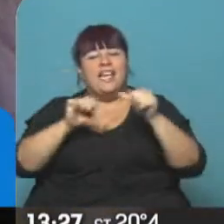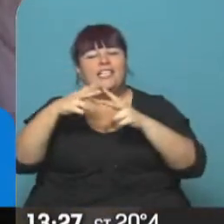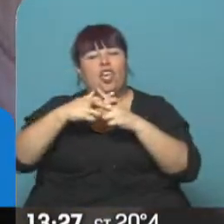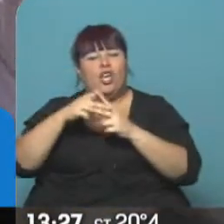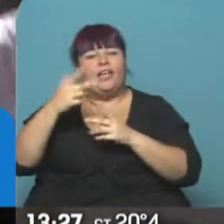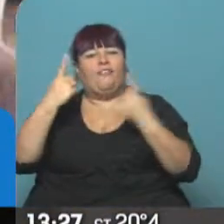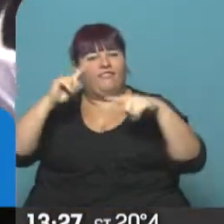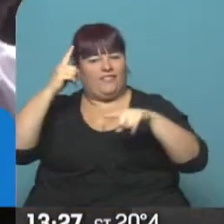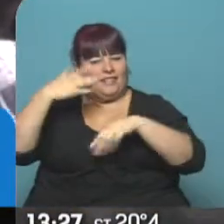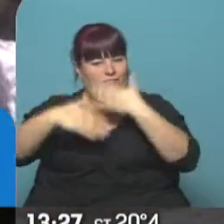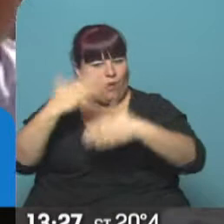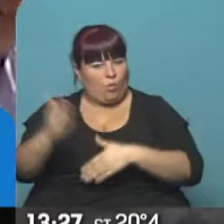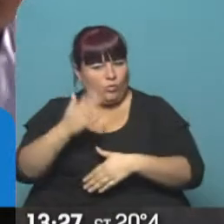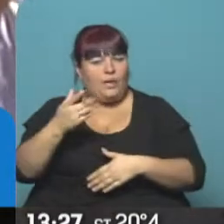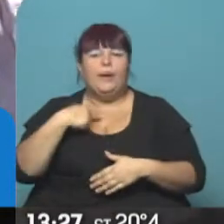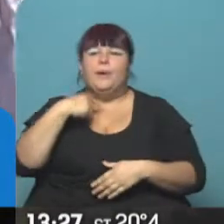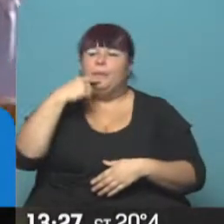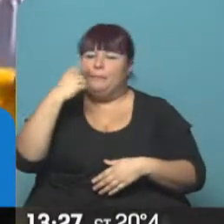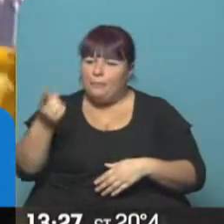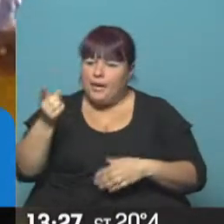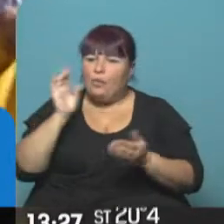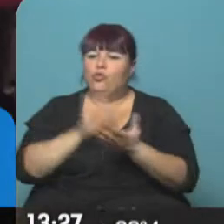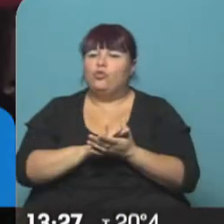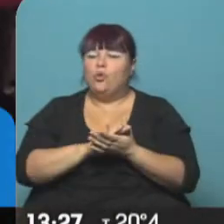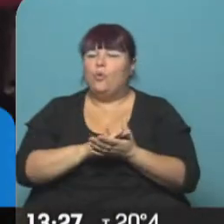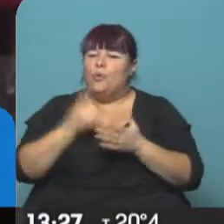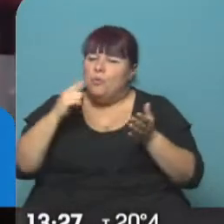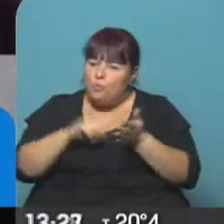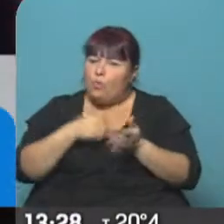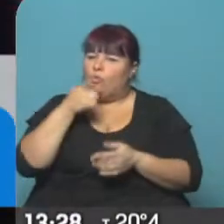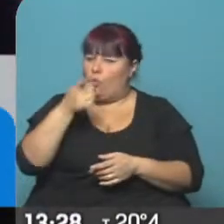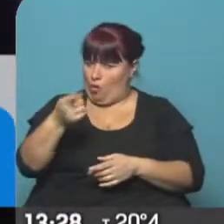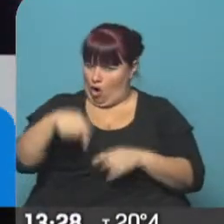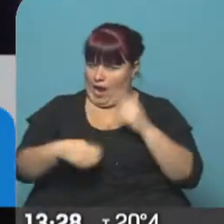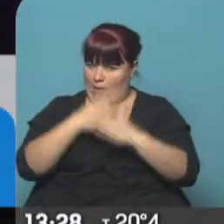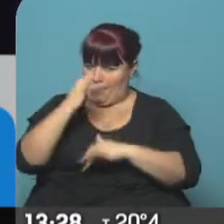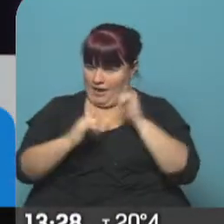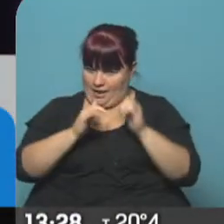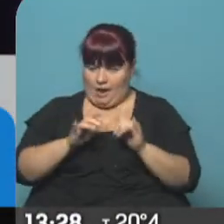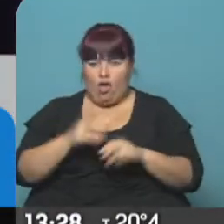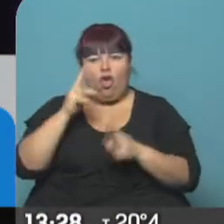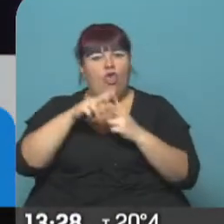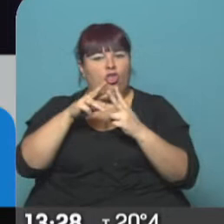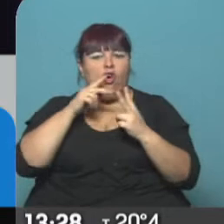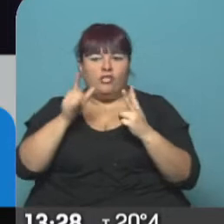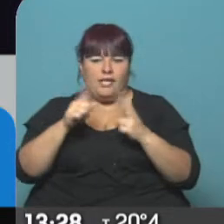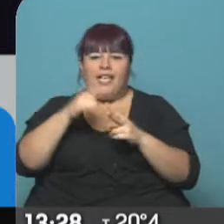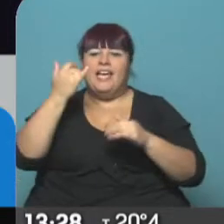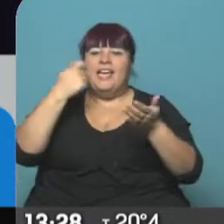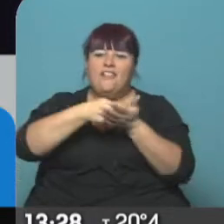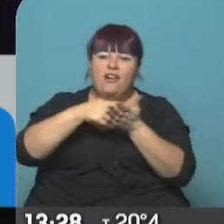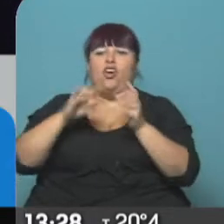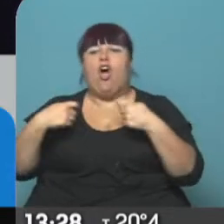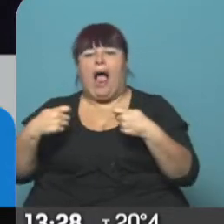productiva quiero hacerle una pregunta con respecto a algo que usted señaló esta mañana y son dos palabras inversión o